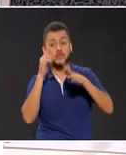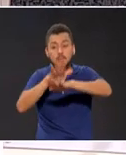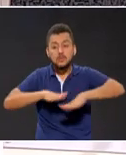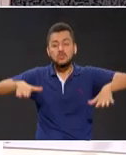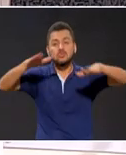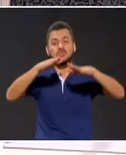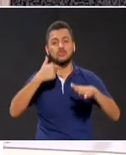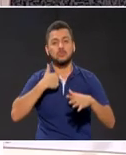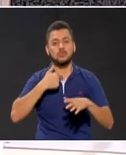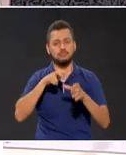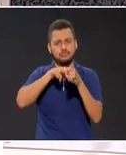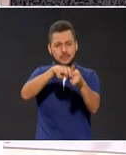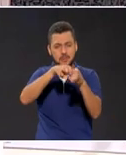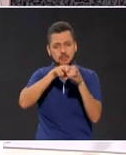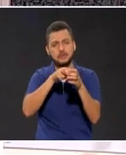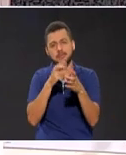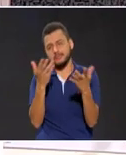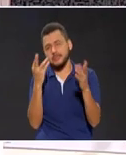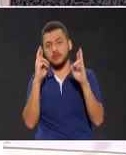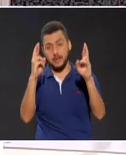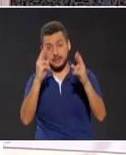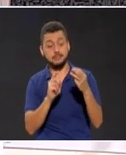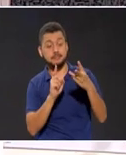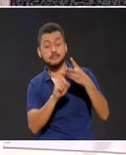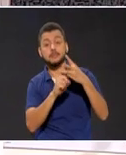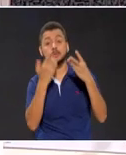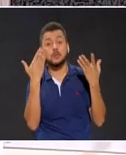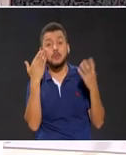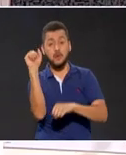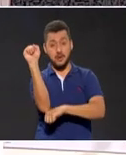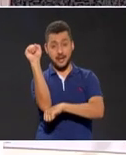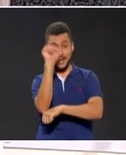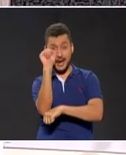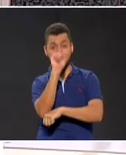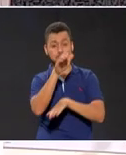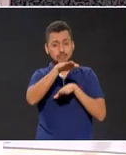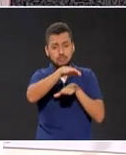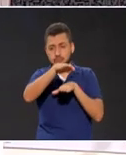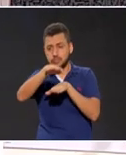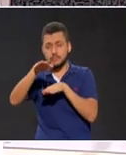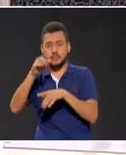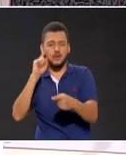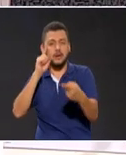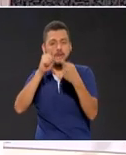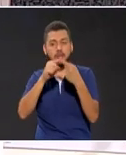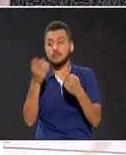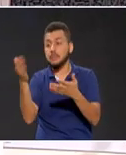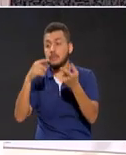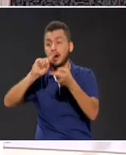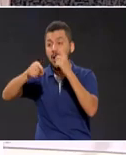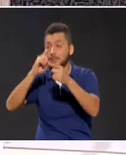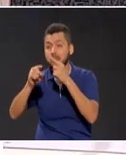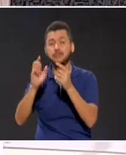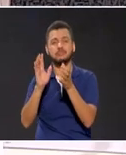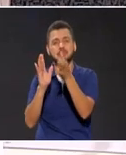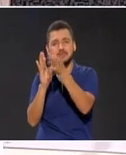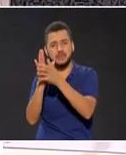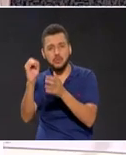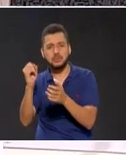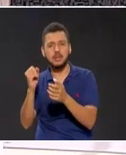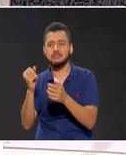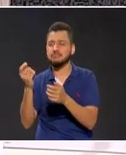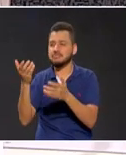él. Tres, que el carro sea compartido, donde incentivemos quien recoja el trabajo de la universidad, un vecino que viva a 500 metros,